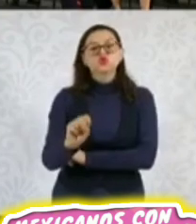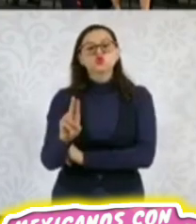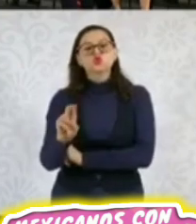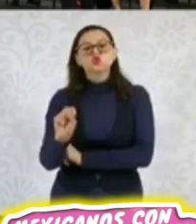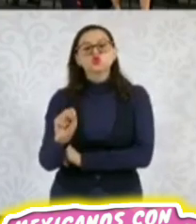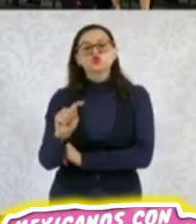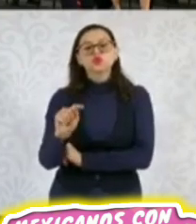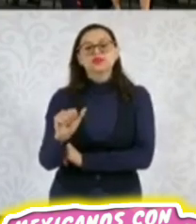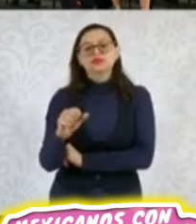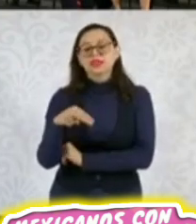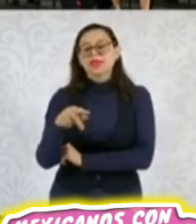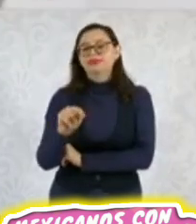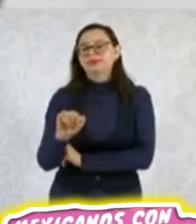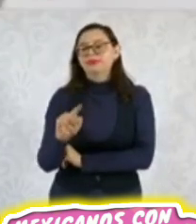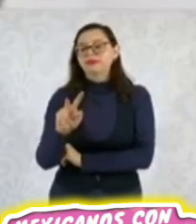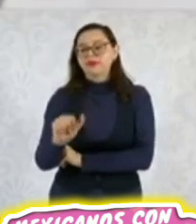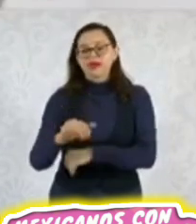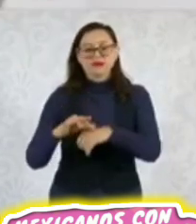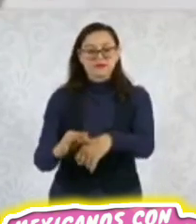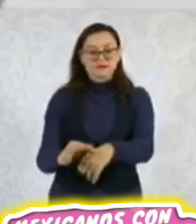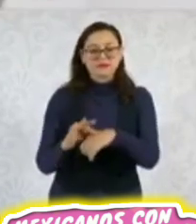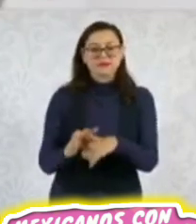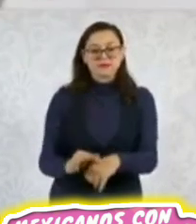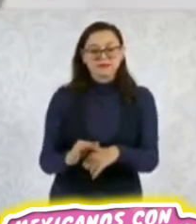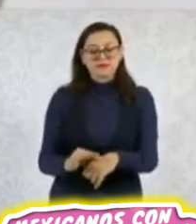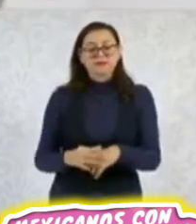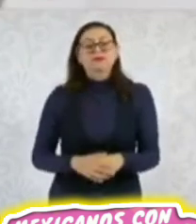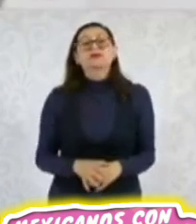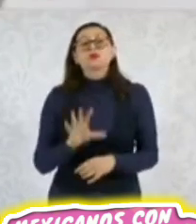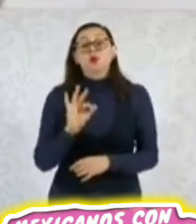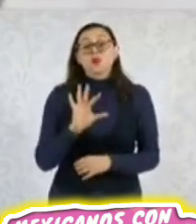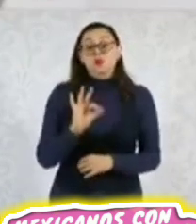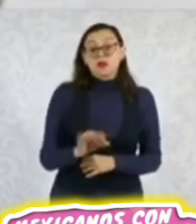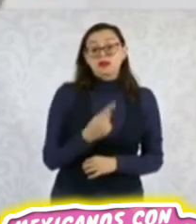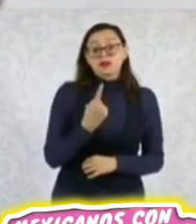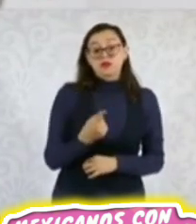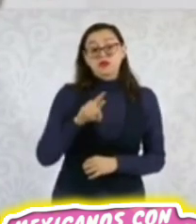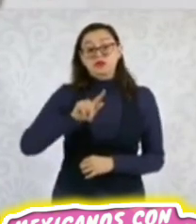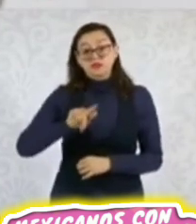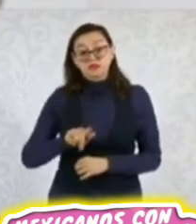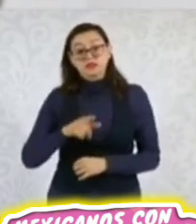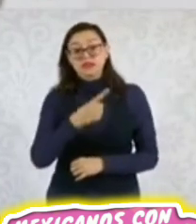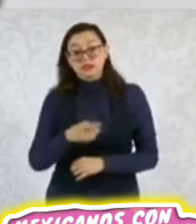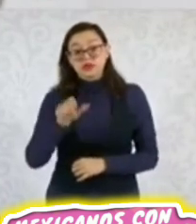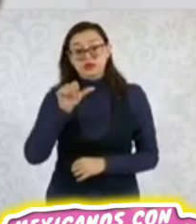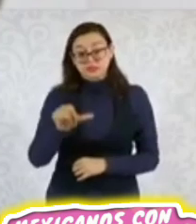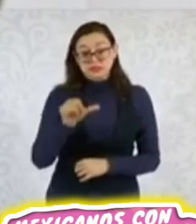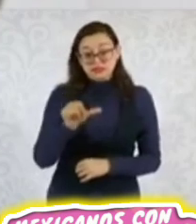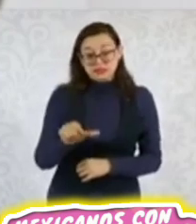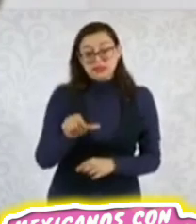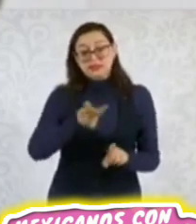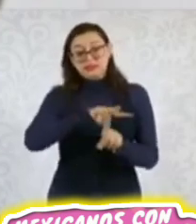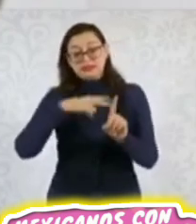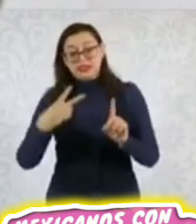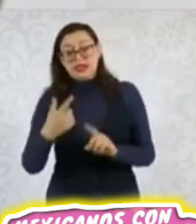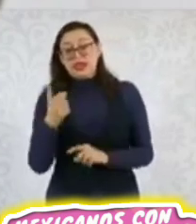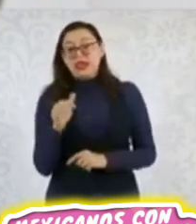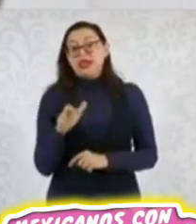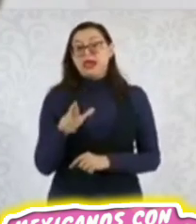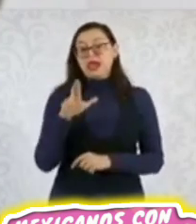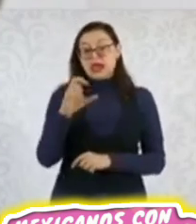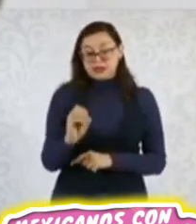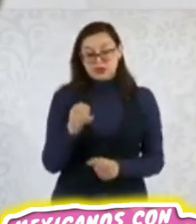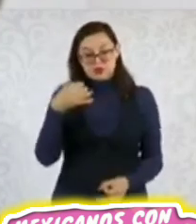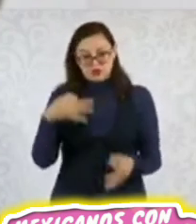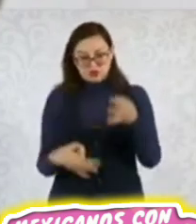En los artículos 21, 41 y 61 y 116 se agrega la perspectiva de género en materia de seguridad y protección y